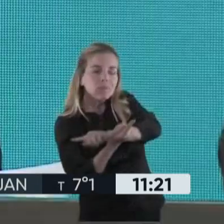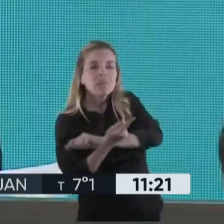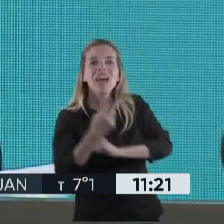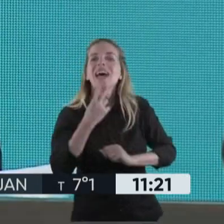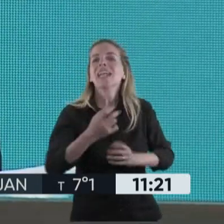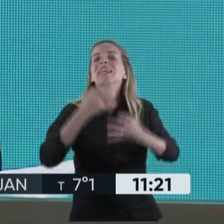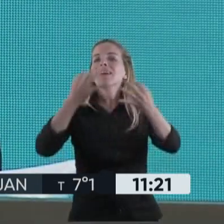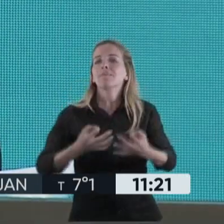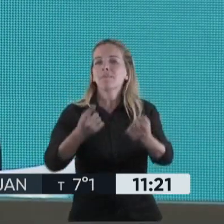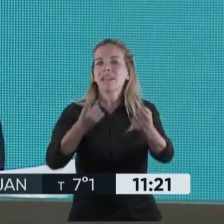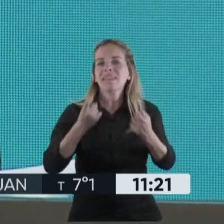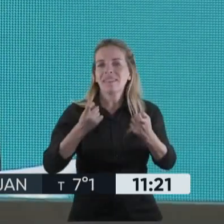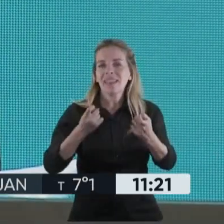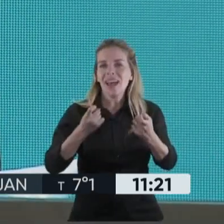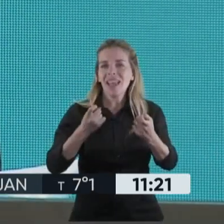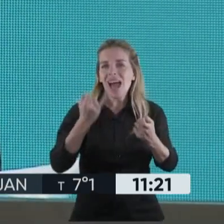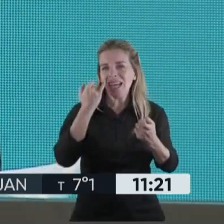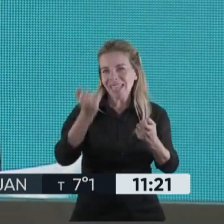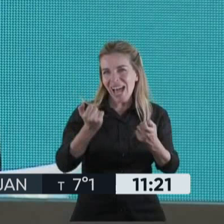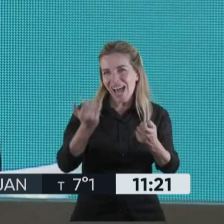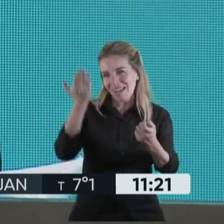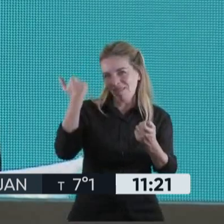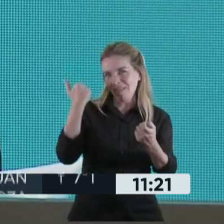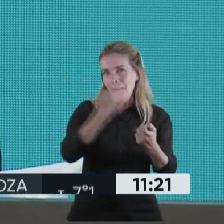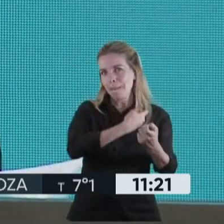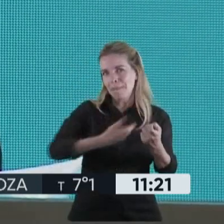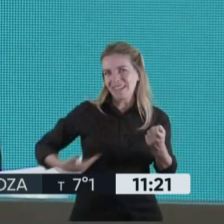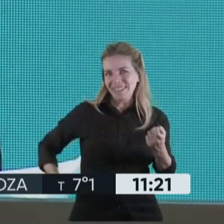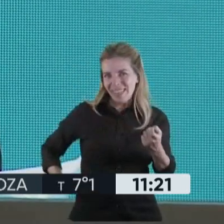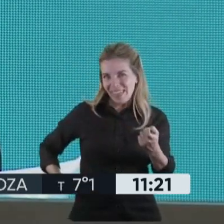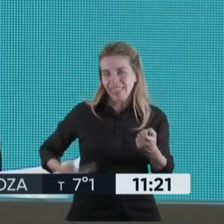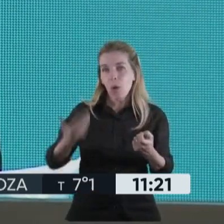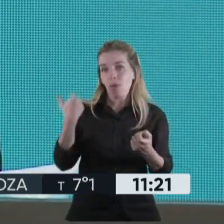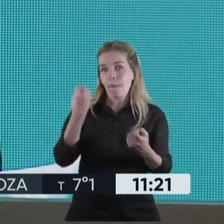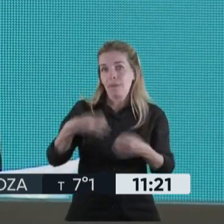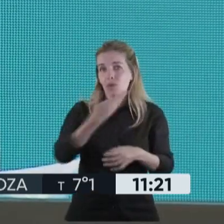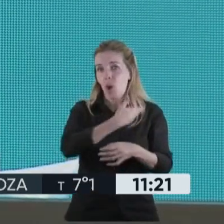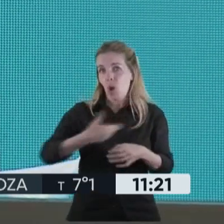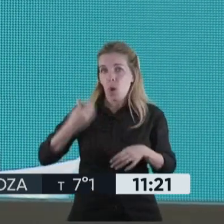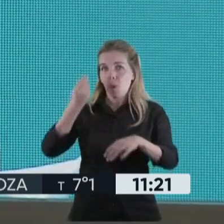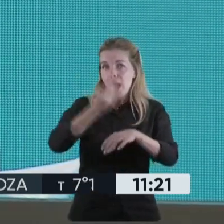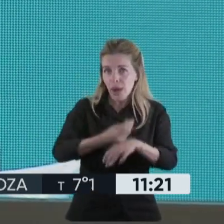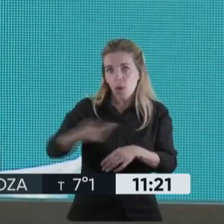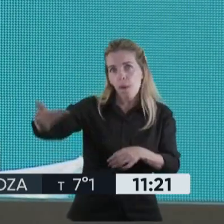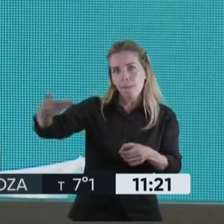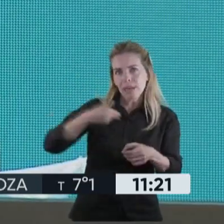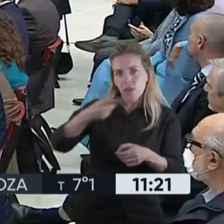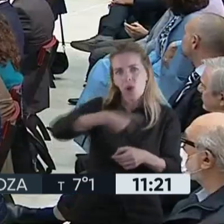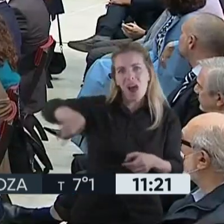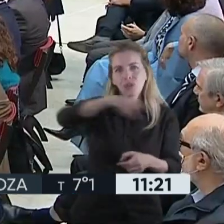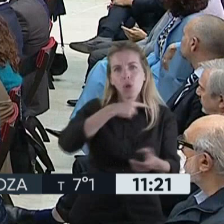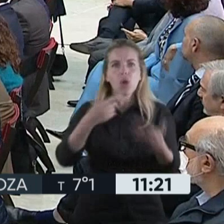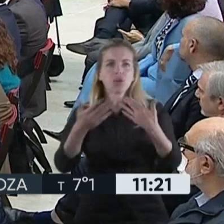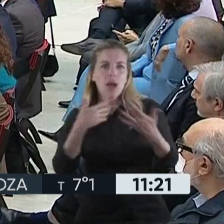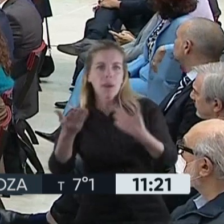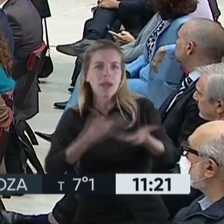útil. El señor presidente, cuando comenzamos nuestra gestión, nos dijo que dialoguemos, que la Argentina